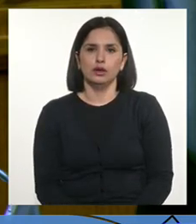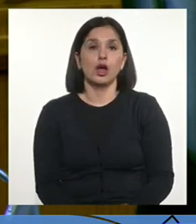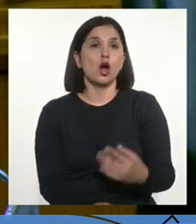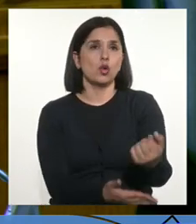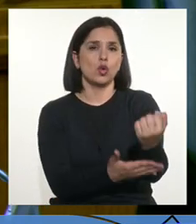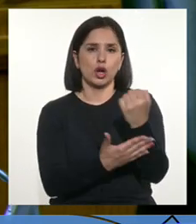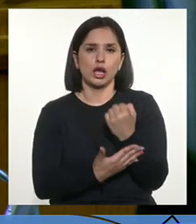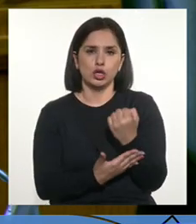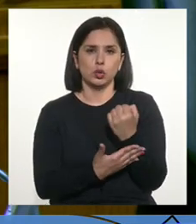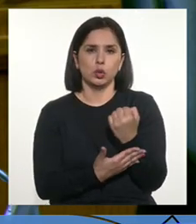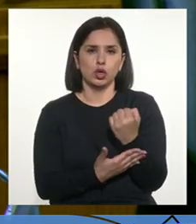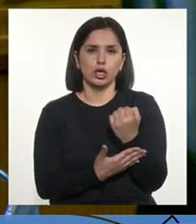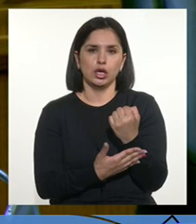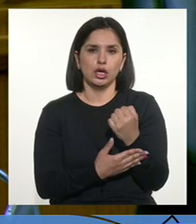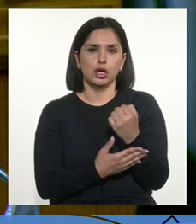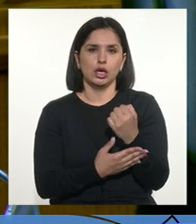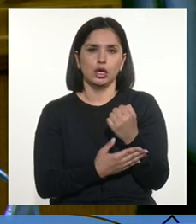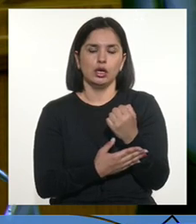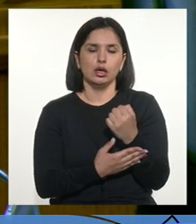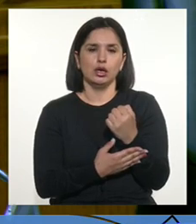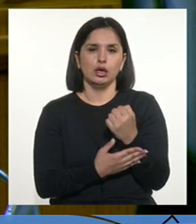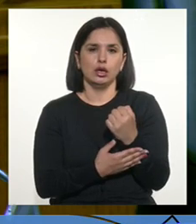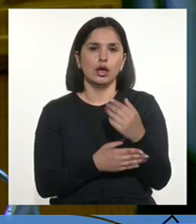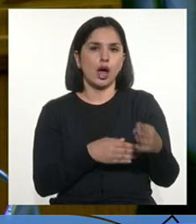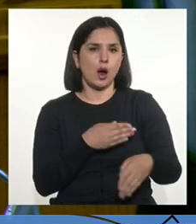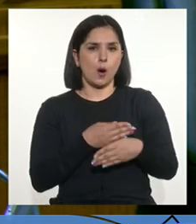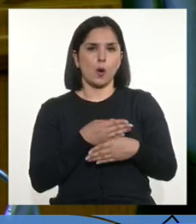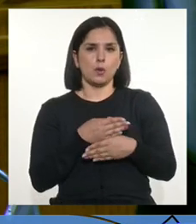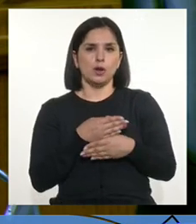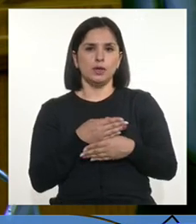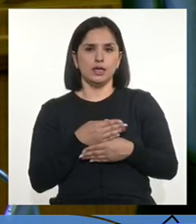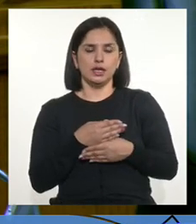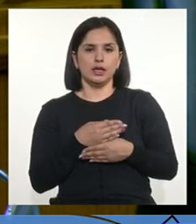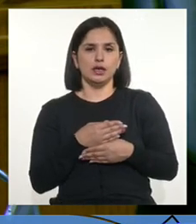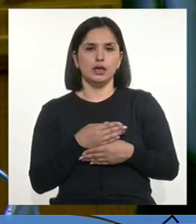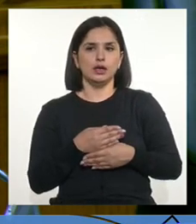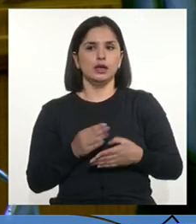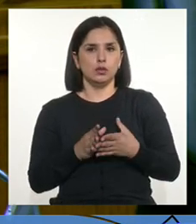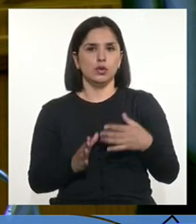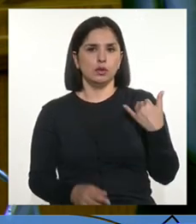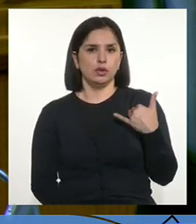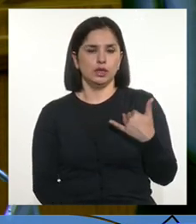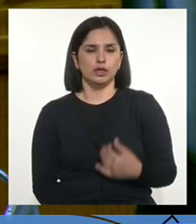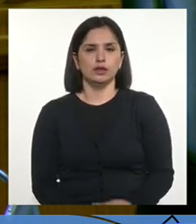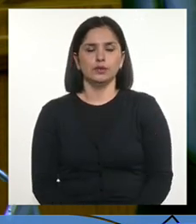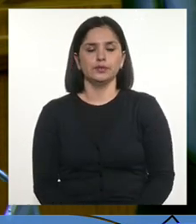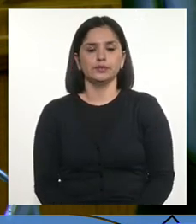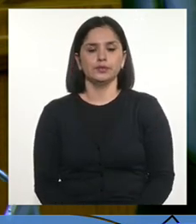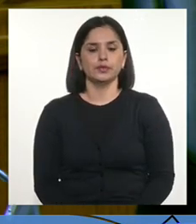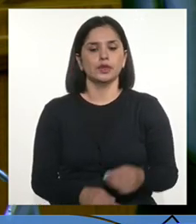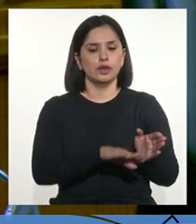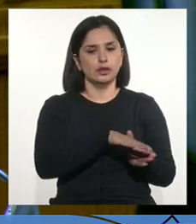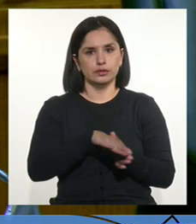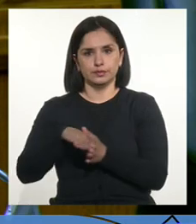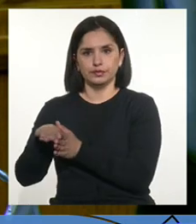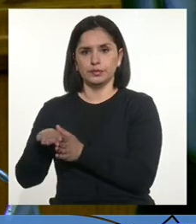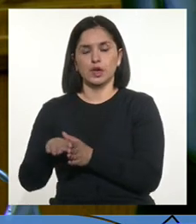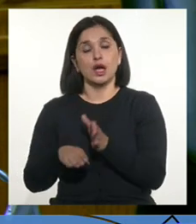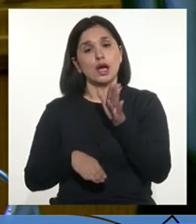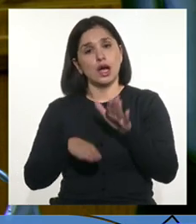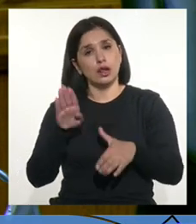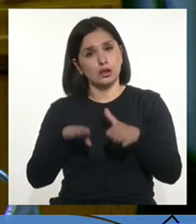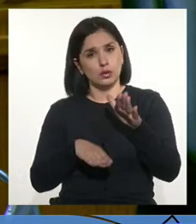aporte adicional que creo que sería que podría ser relevante adicionalmente señor presidente quizá